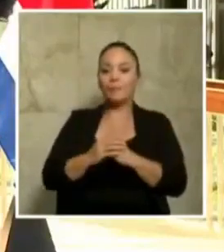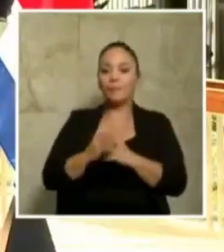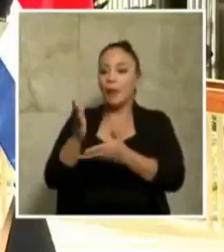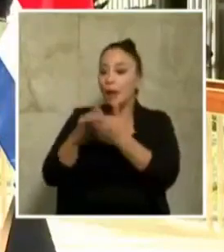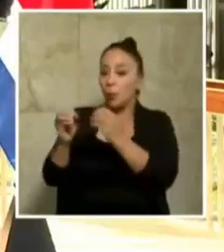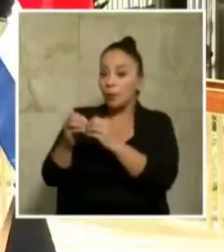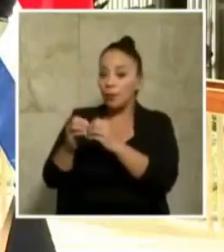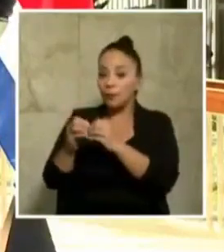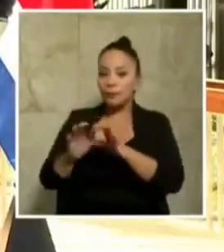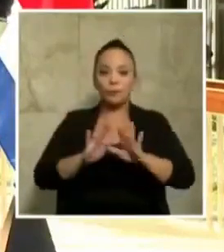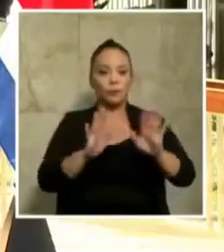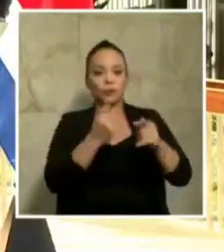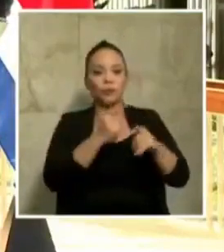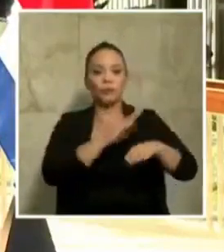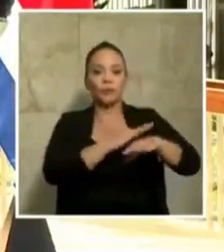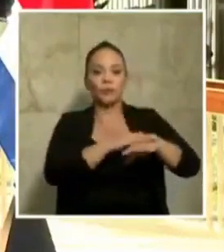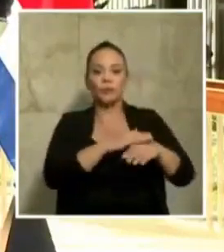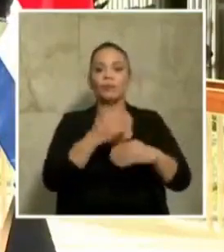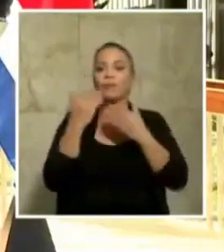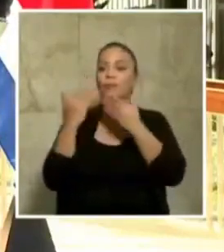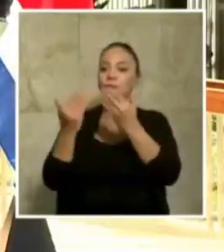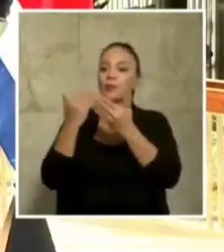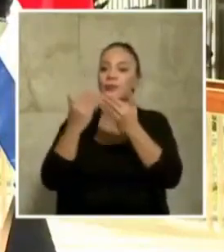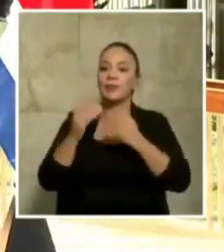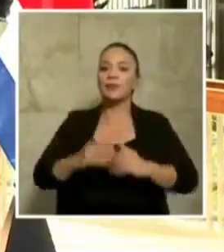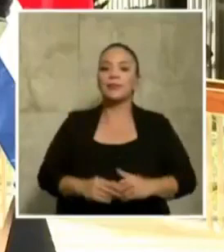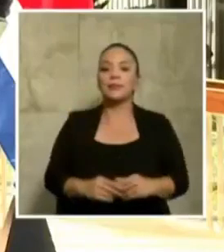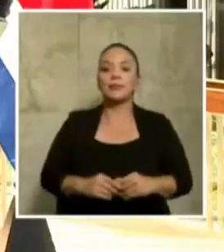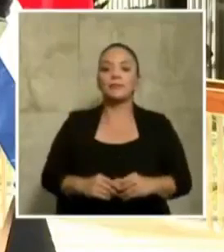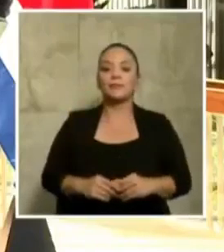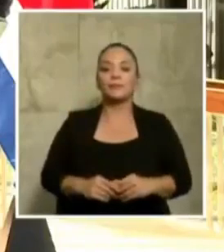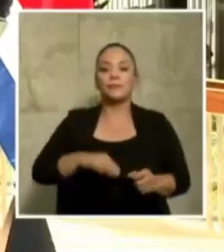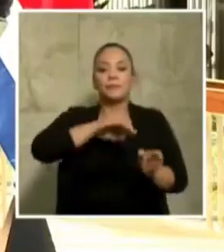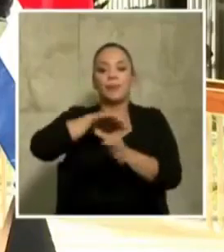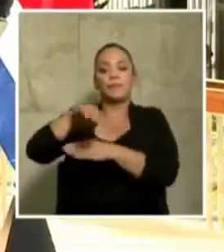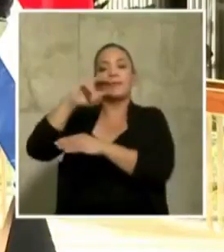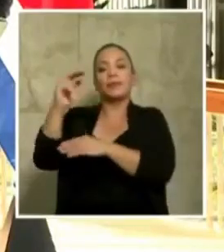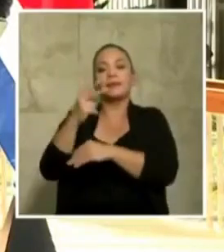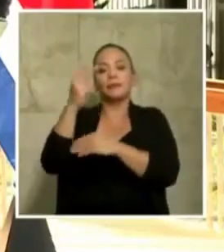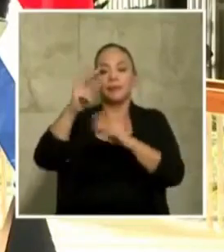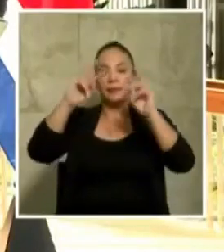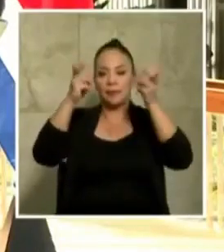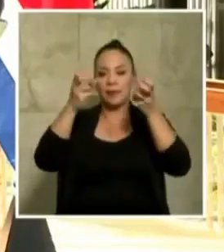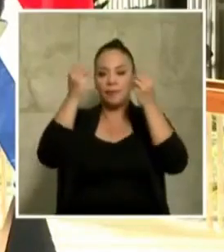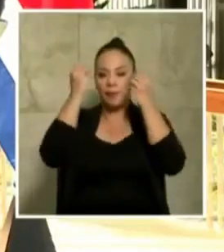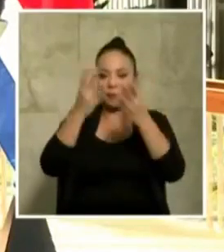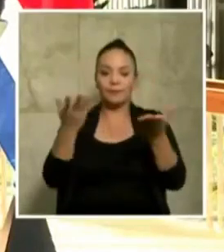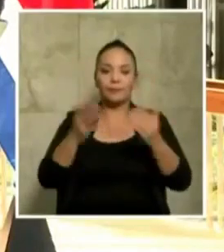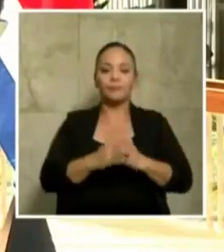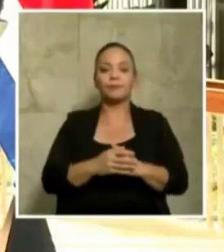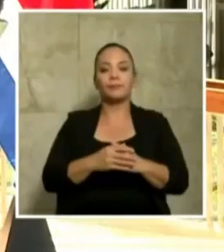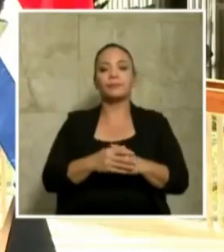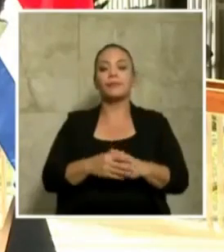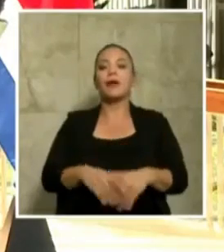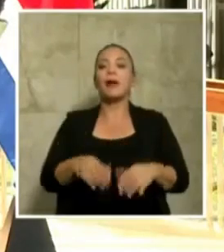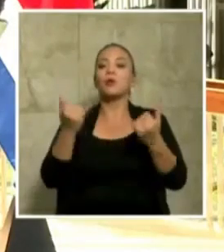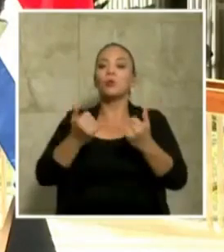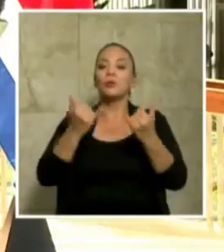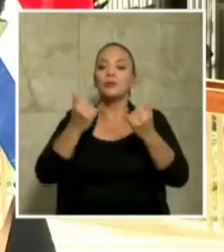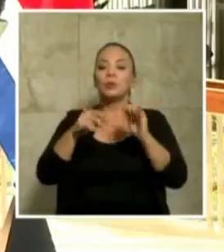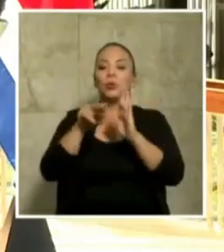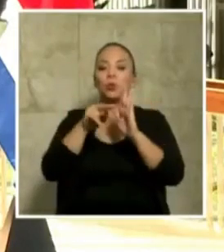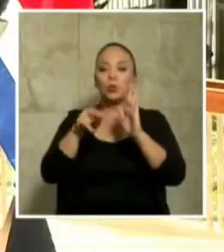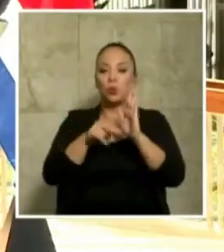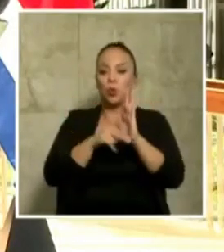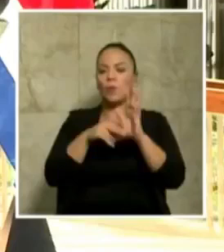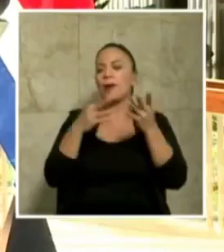Muy bien. A permiso. Gracias. En el tercer anuncio nos vamos a referir a la actualización de la norma de